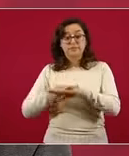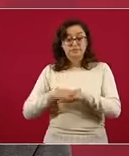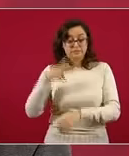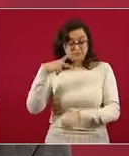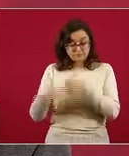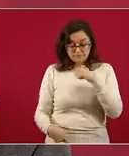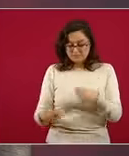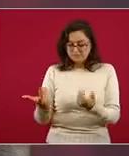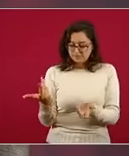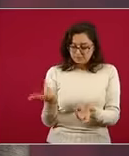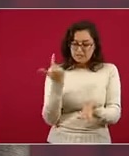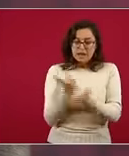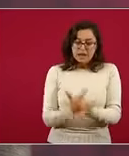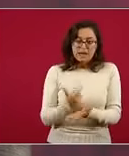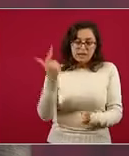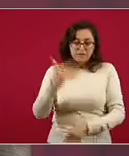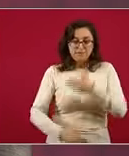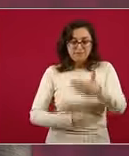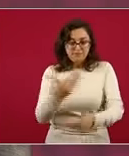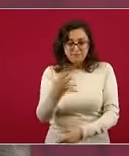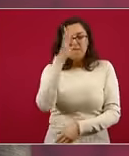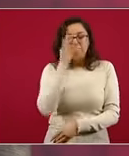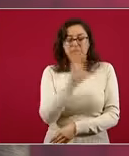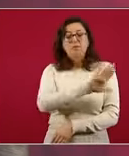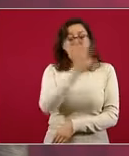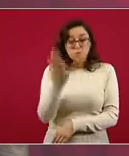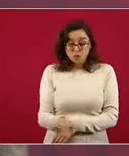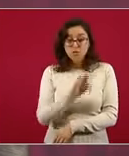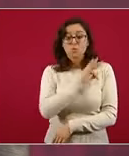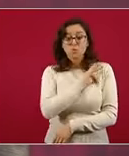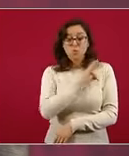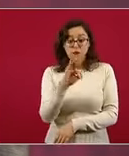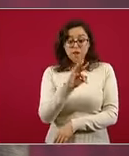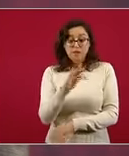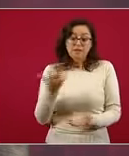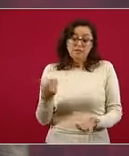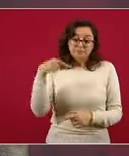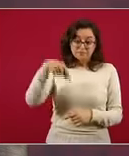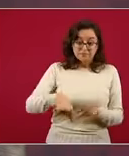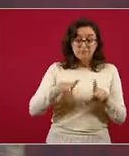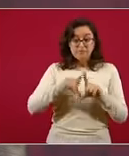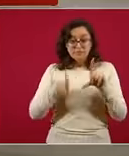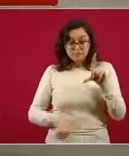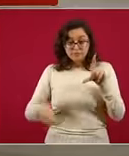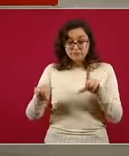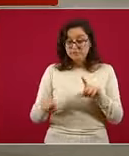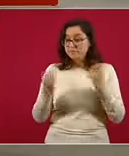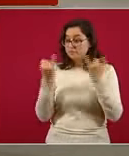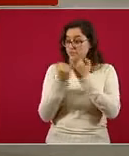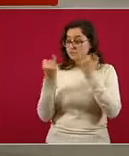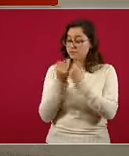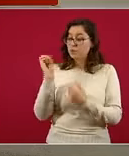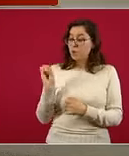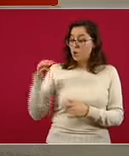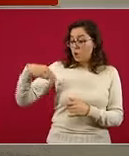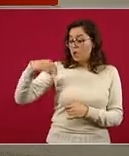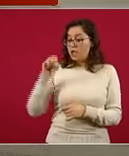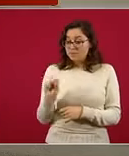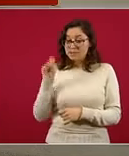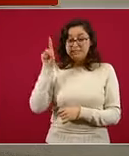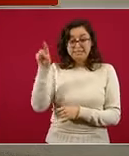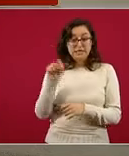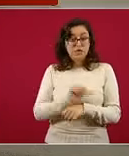y el riesgo de mortalidad por COVID, y en México, al igual que lo ha recomendado la Organización Mundial de la Salud, y igual que lo